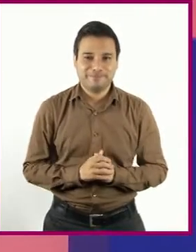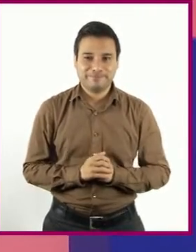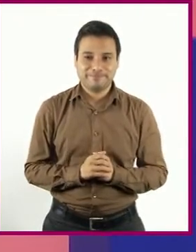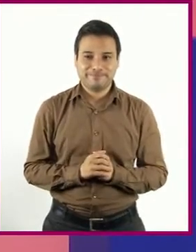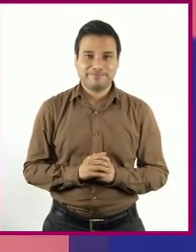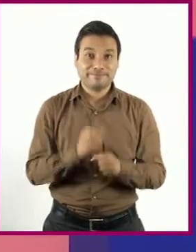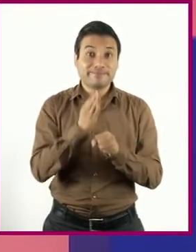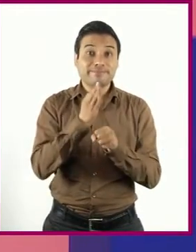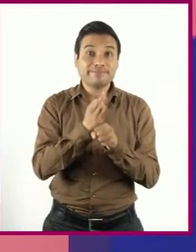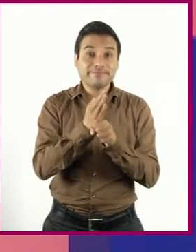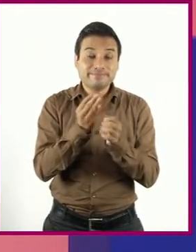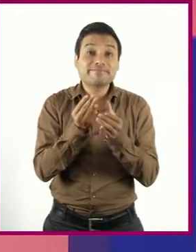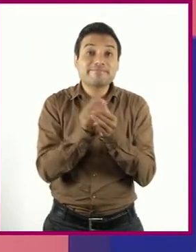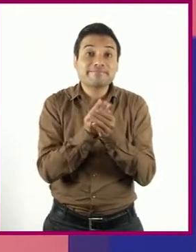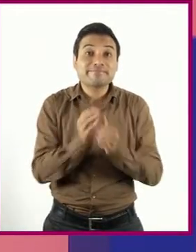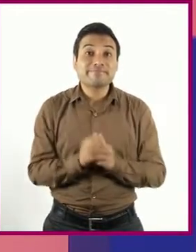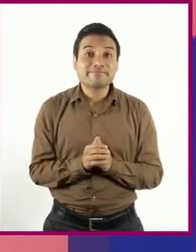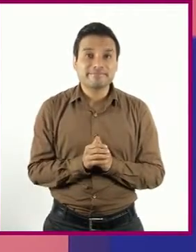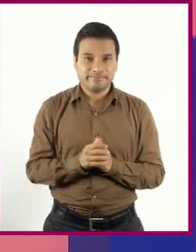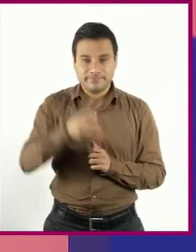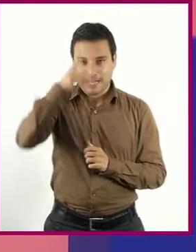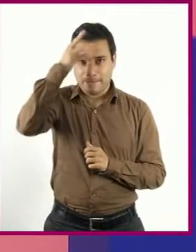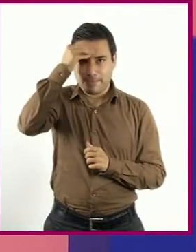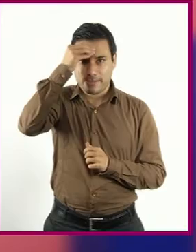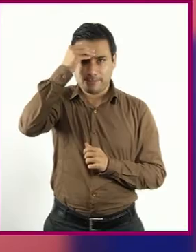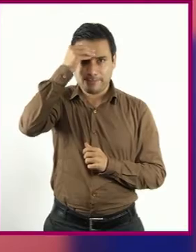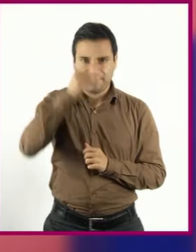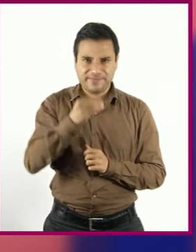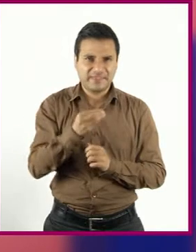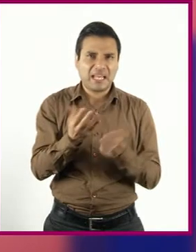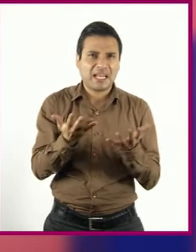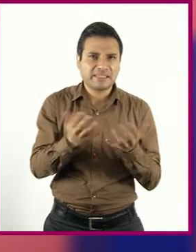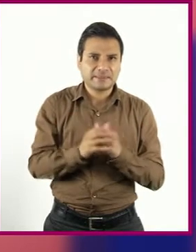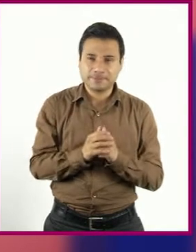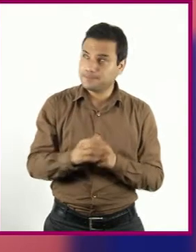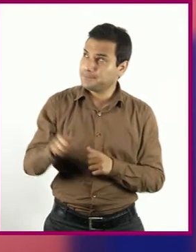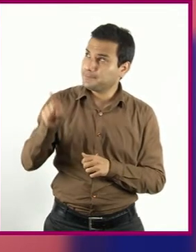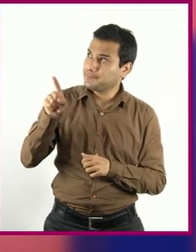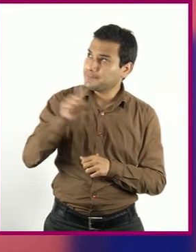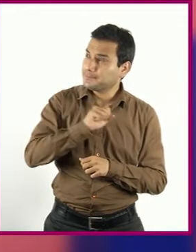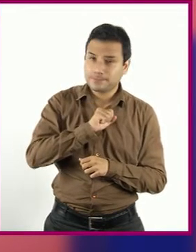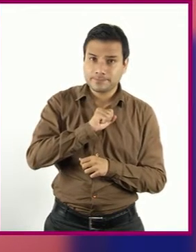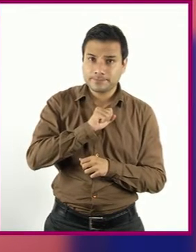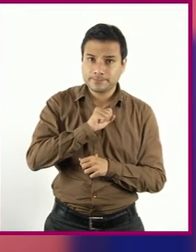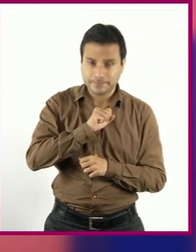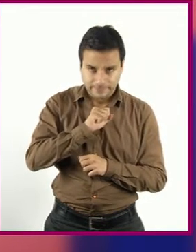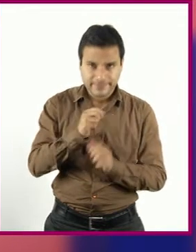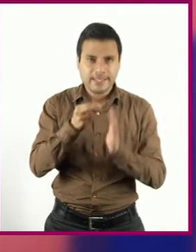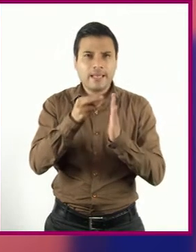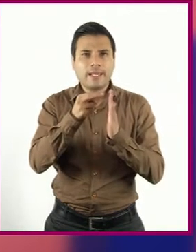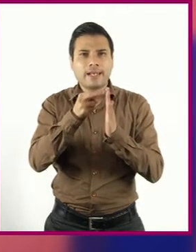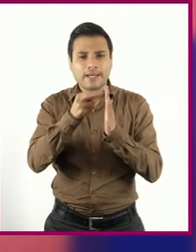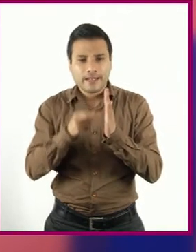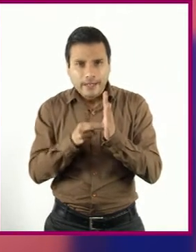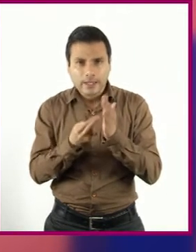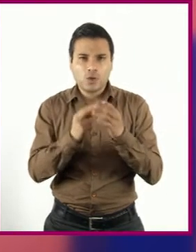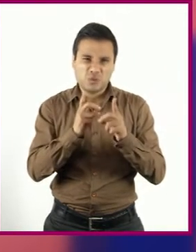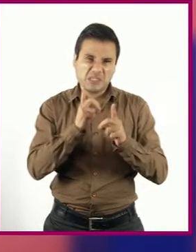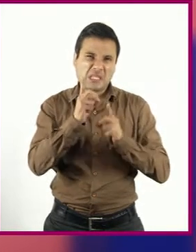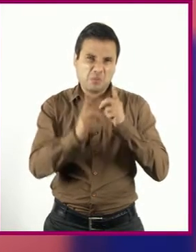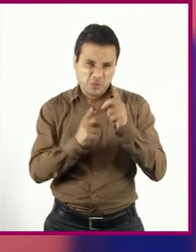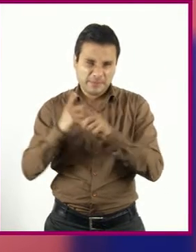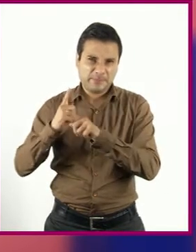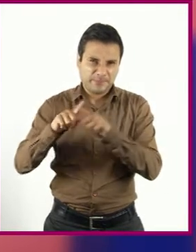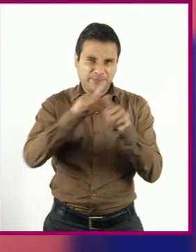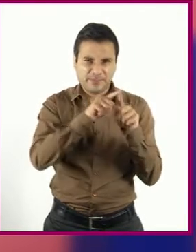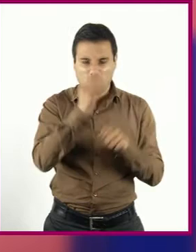Durante esta sesión, trabajaremos en el aprendizaje esperado. Explora y escribe reglamentos de diversas actividades deportivas,